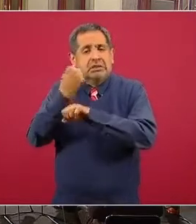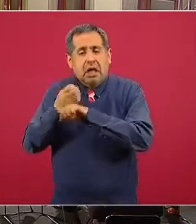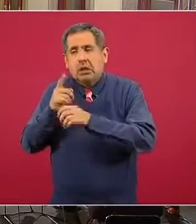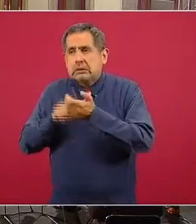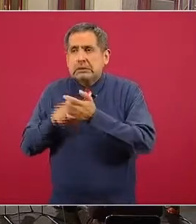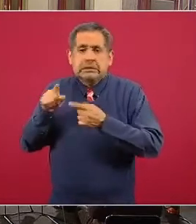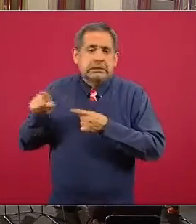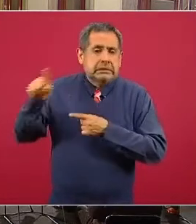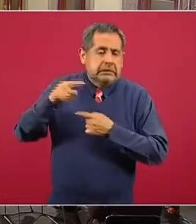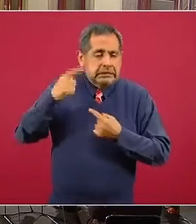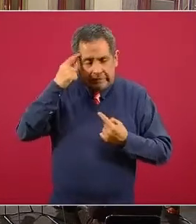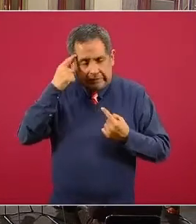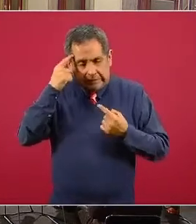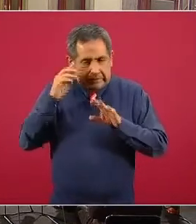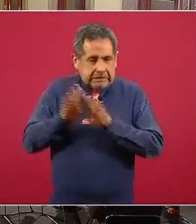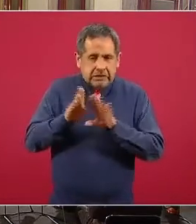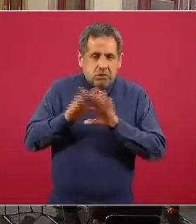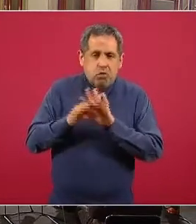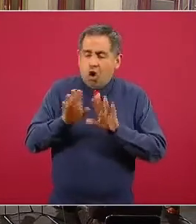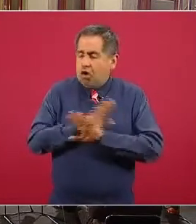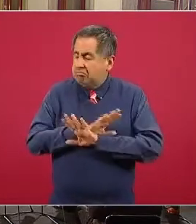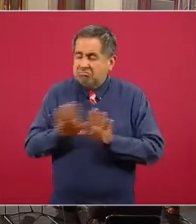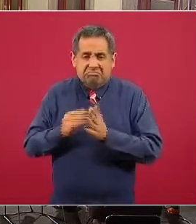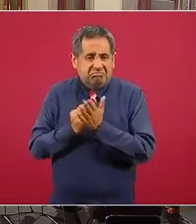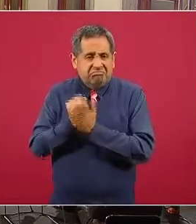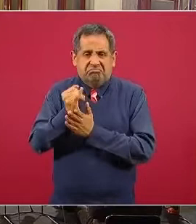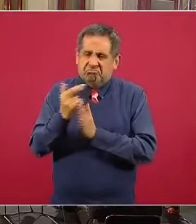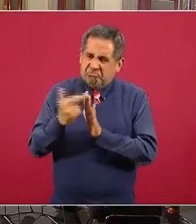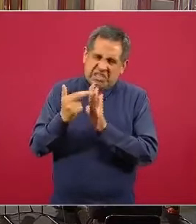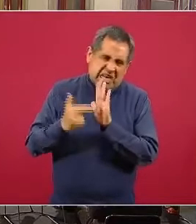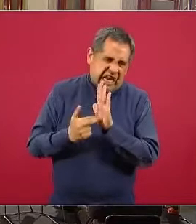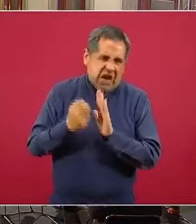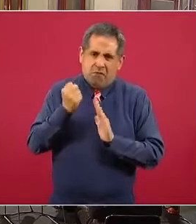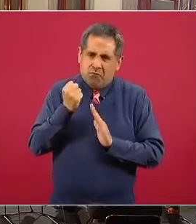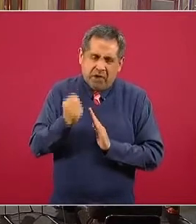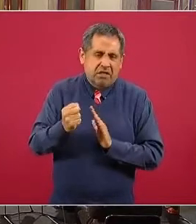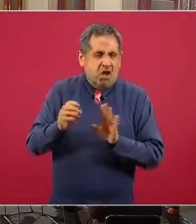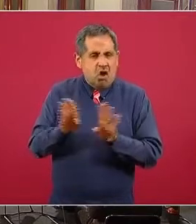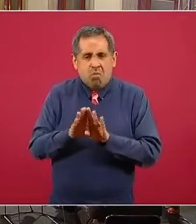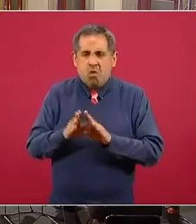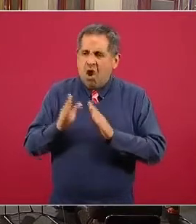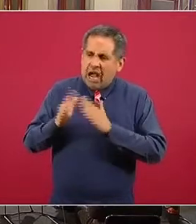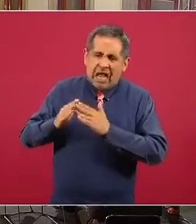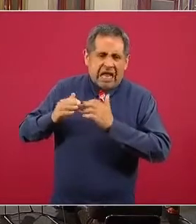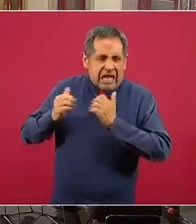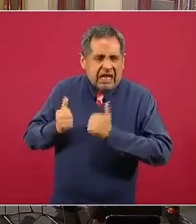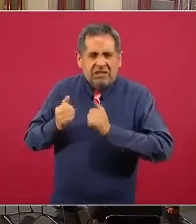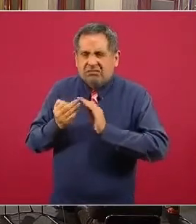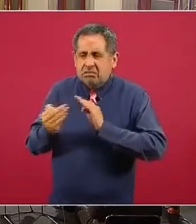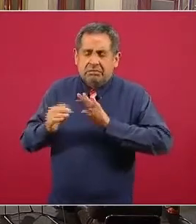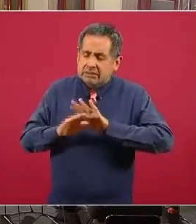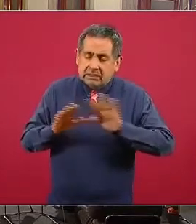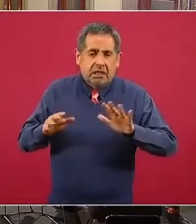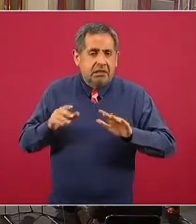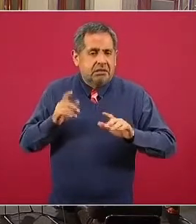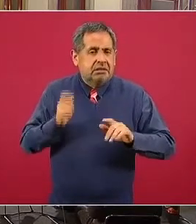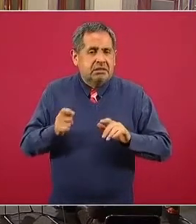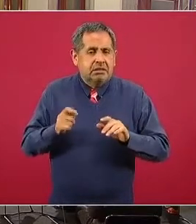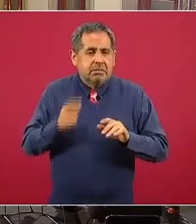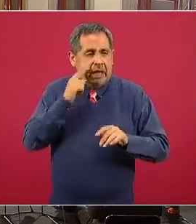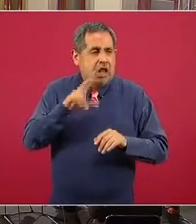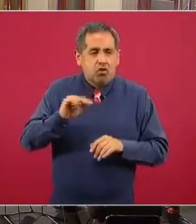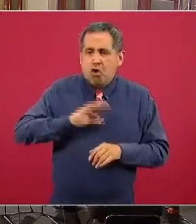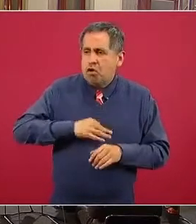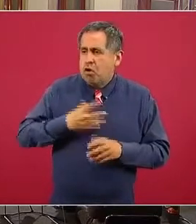ellas mismas, que a través de la aplicación de medidas de prevención en la comunidad, prevención de